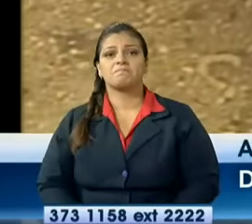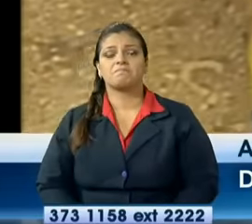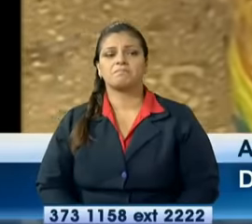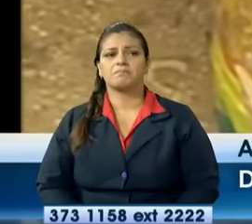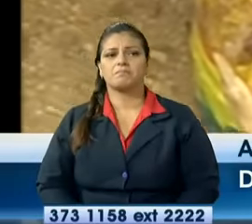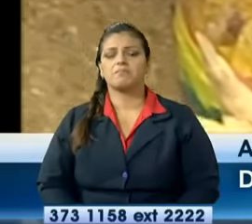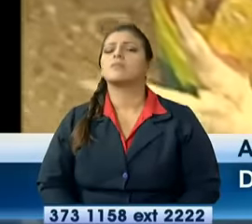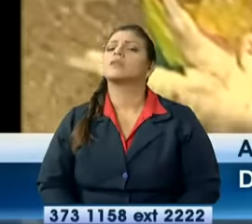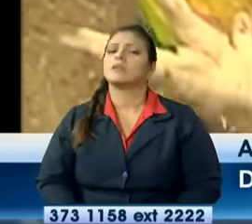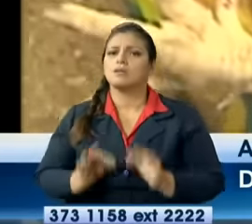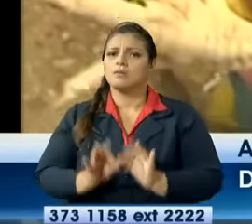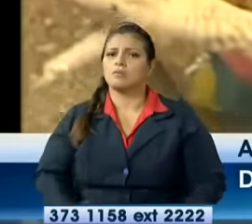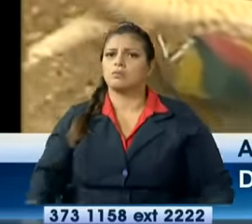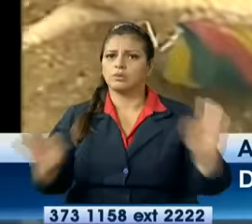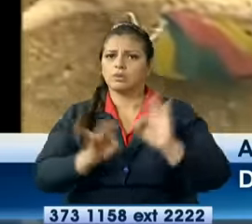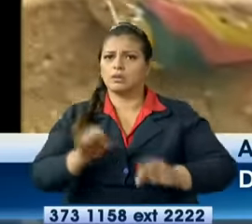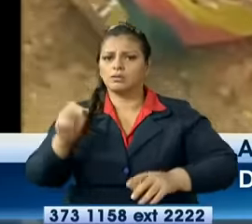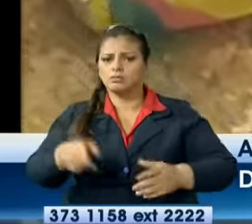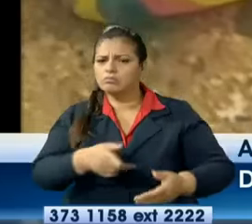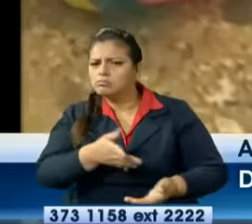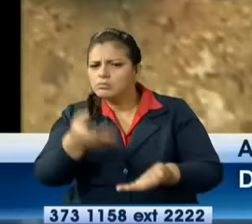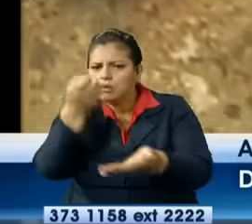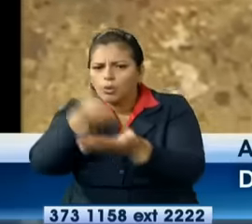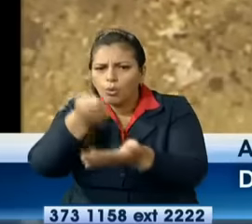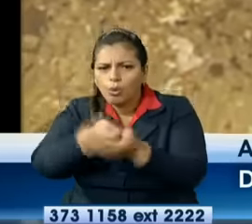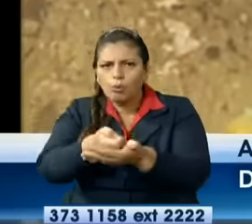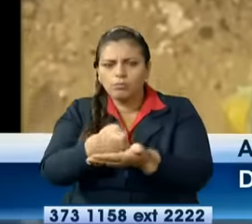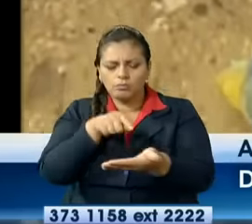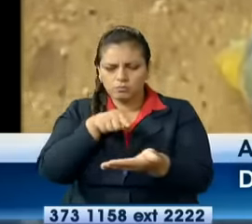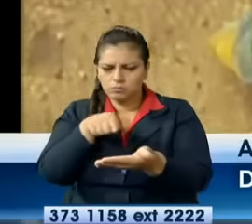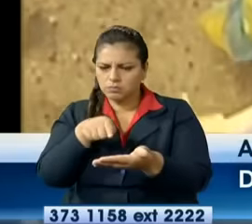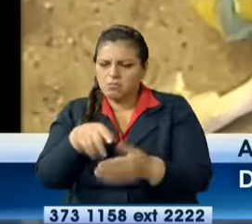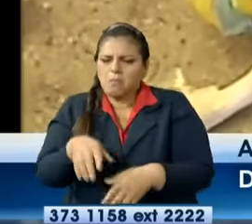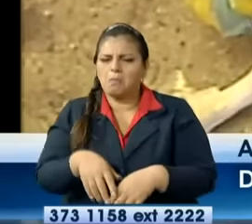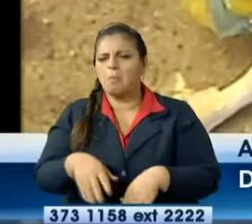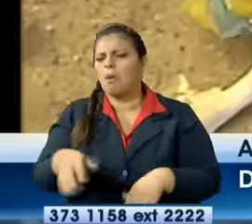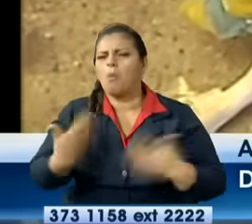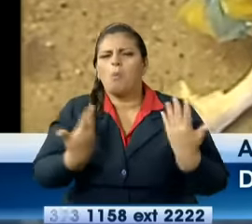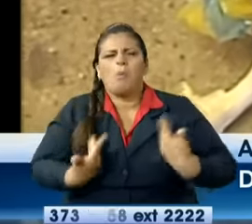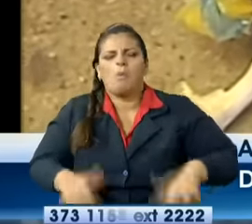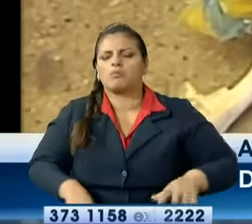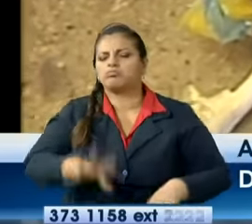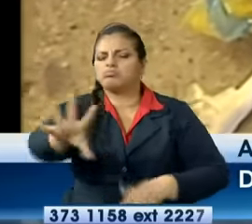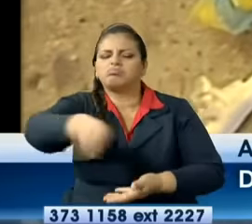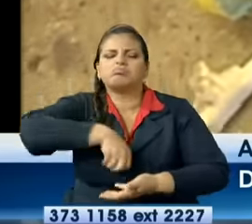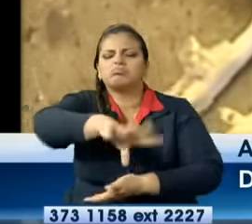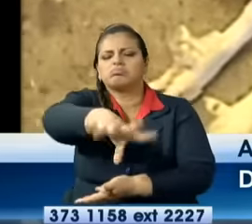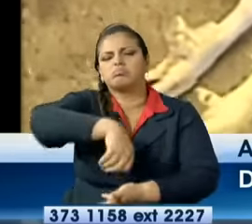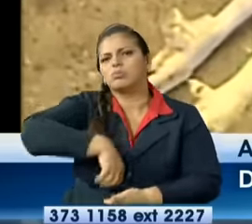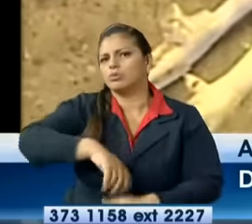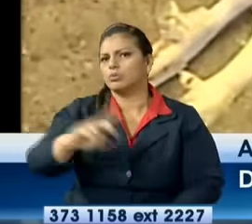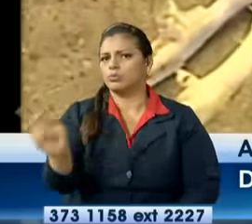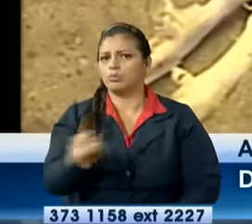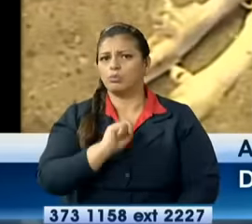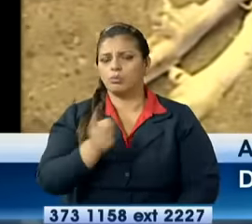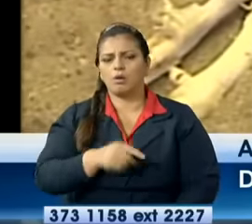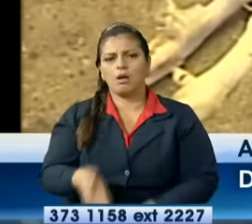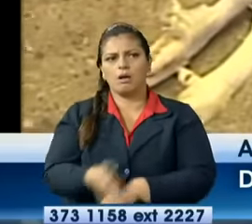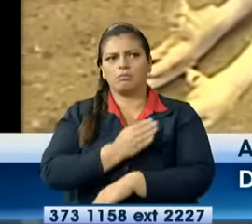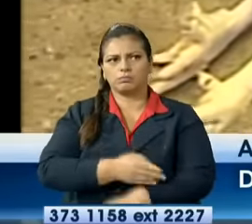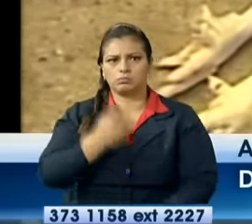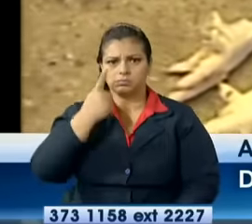consumidor tiene que estar consciente, tiene que saber qué está comprando. Así que, Rosa Elena, creo que ya se hace el llamado una vez más,